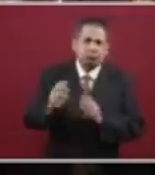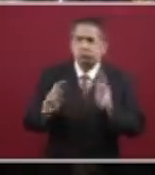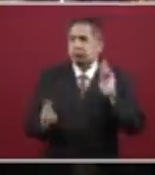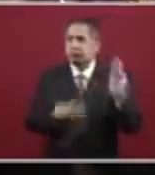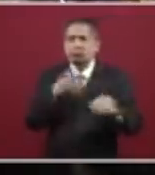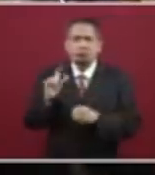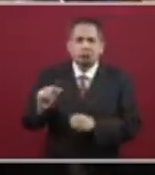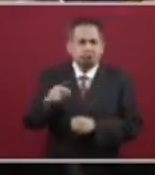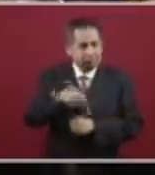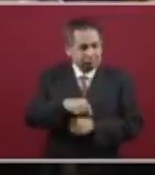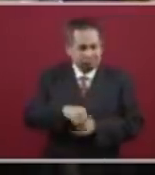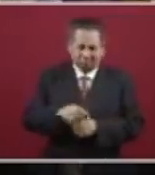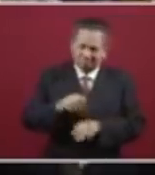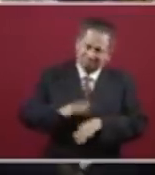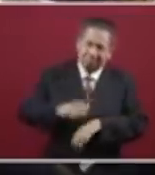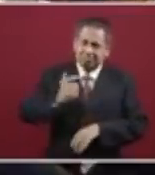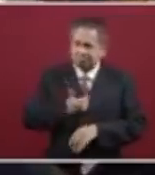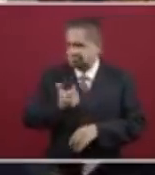mundo,